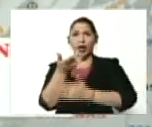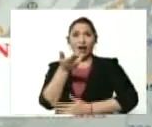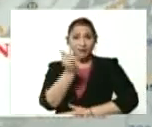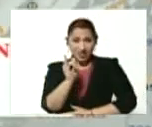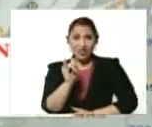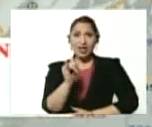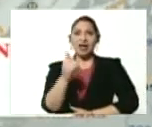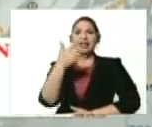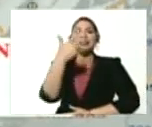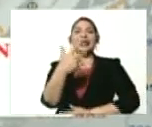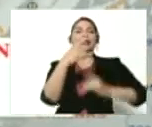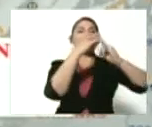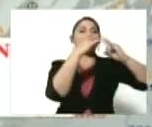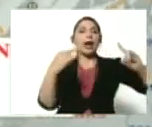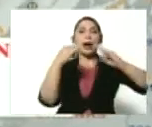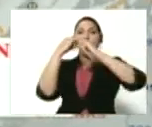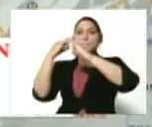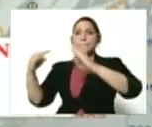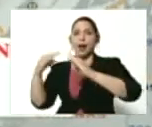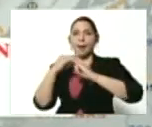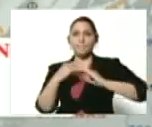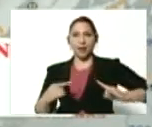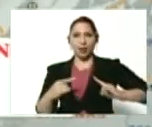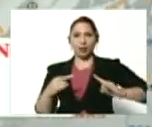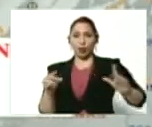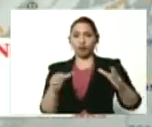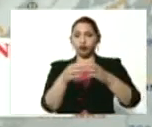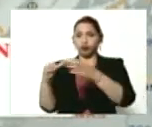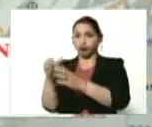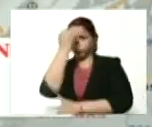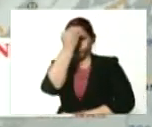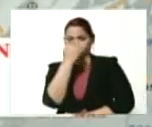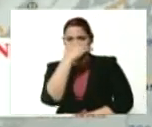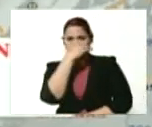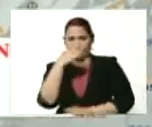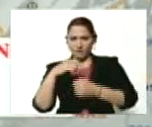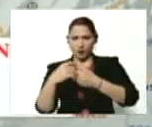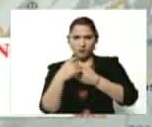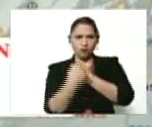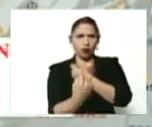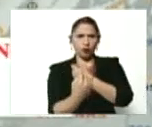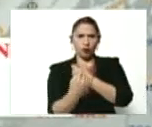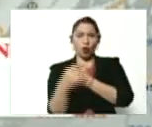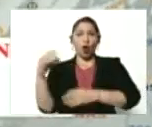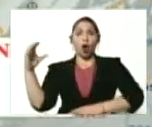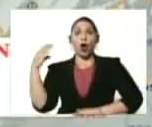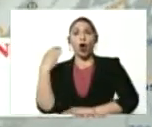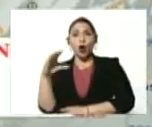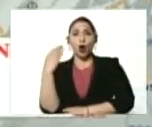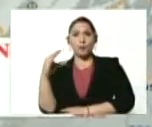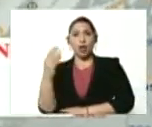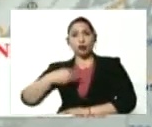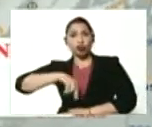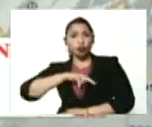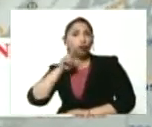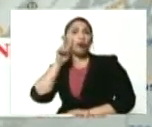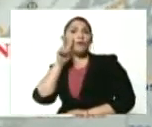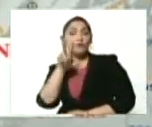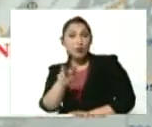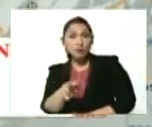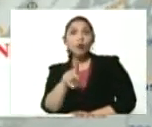de tres campamentos de mercenarios, de paramilitares, de desertores en Colombia. Dimos las